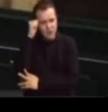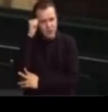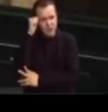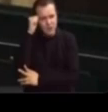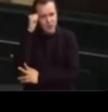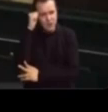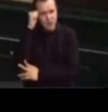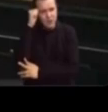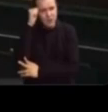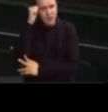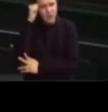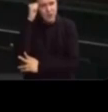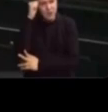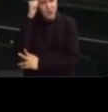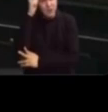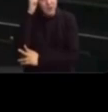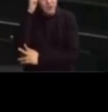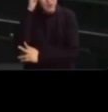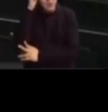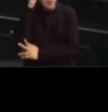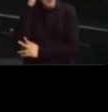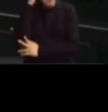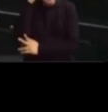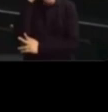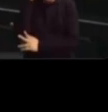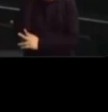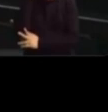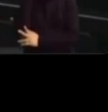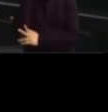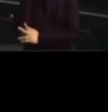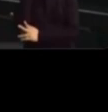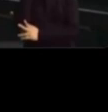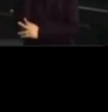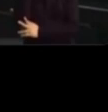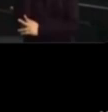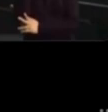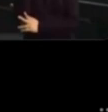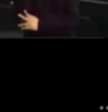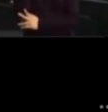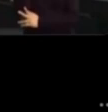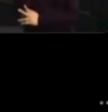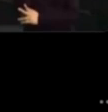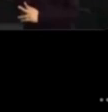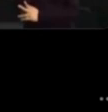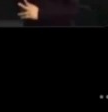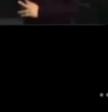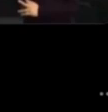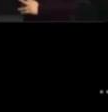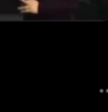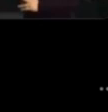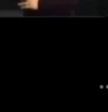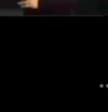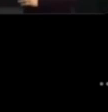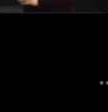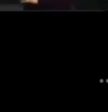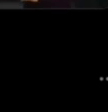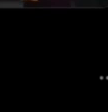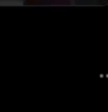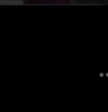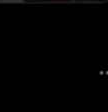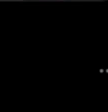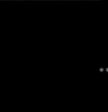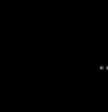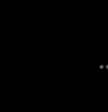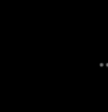¿Qué tal que yo hiciera lo que hizo la autodenominada Minga cada vez que un medio dice mentiras o dice cosas